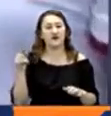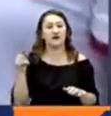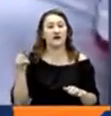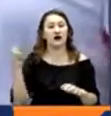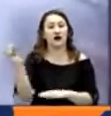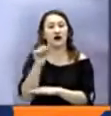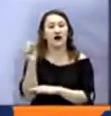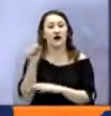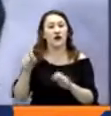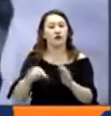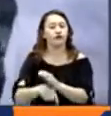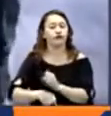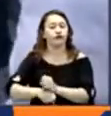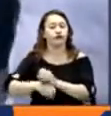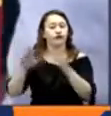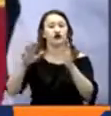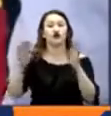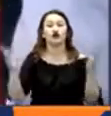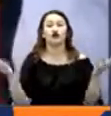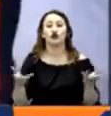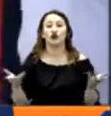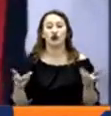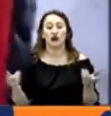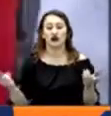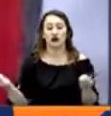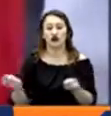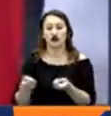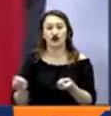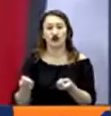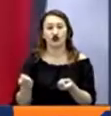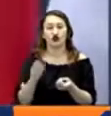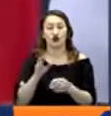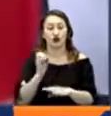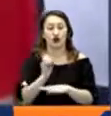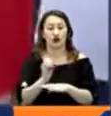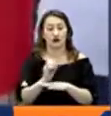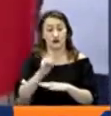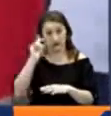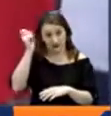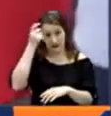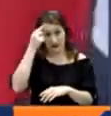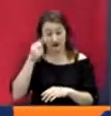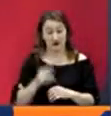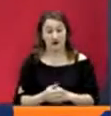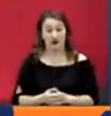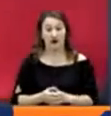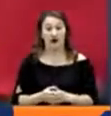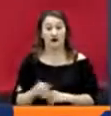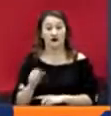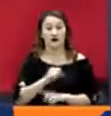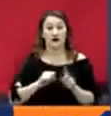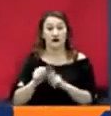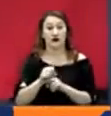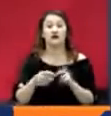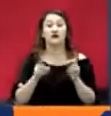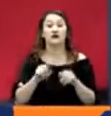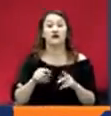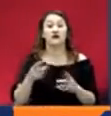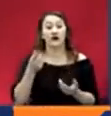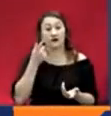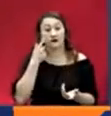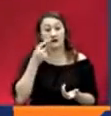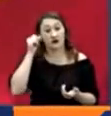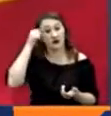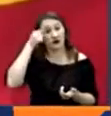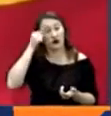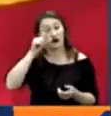bomba que ocurrió muy cerca de las sedes de las organizaciones gubernamentales y sociales, y en el que, recordemos, una persona,